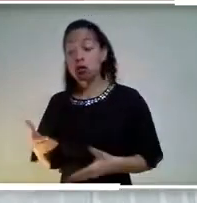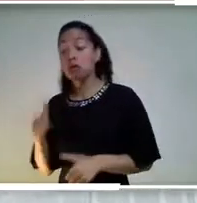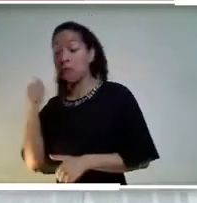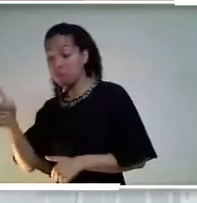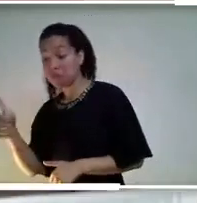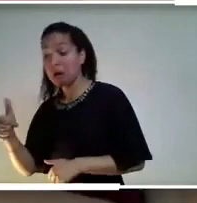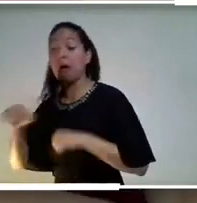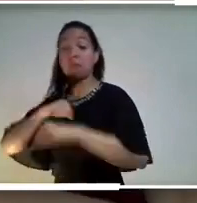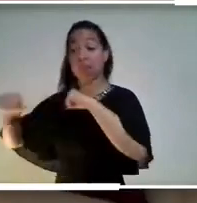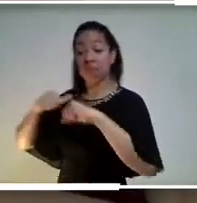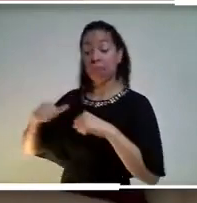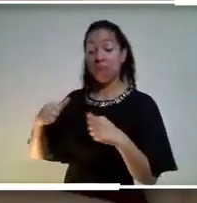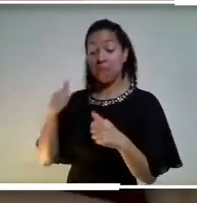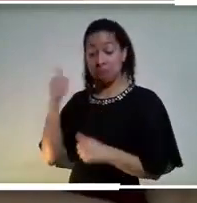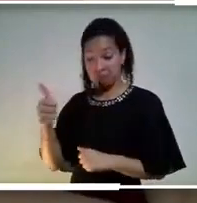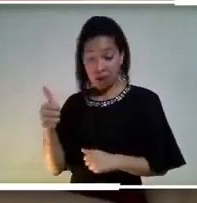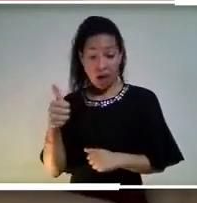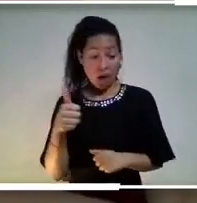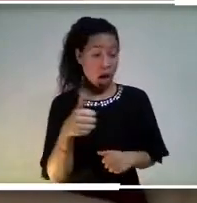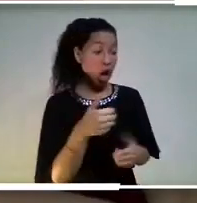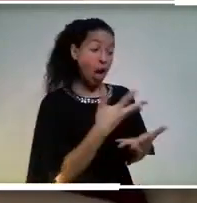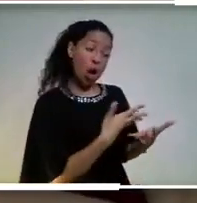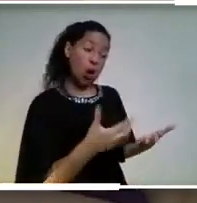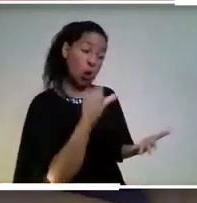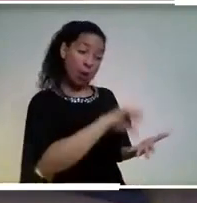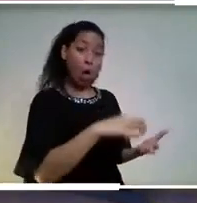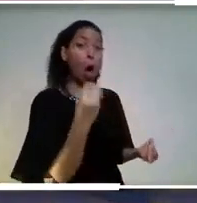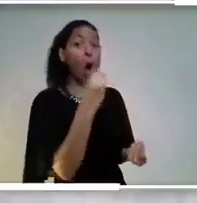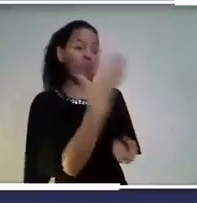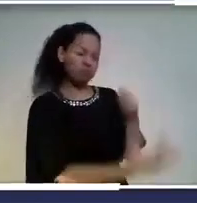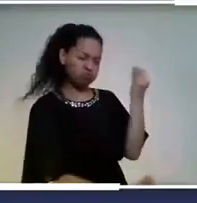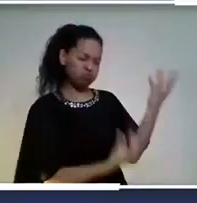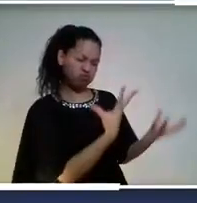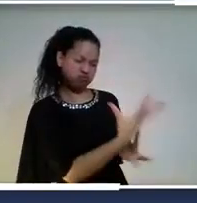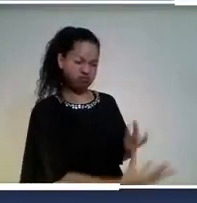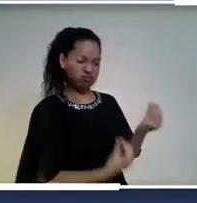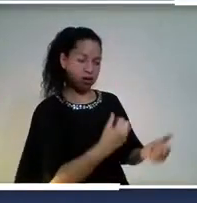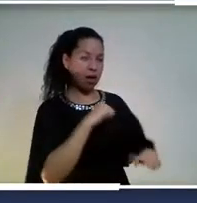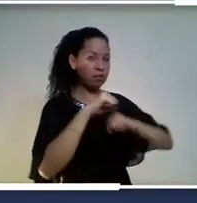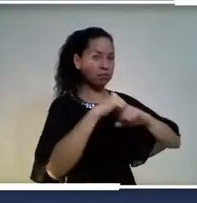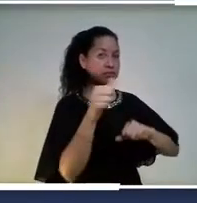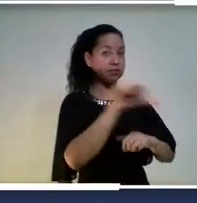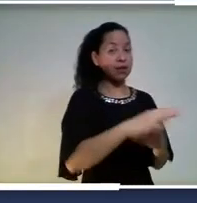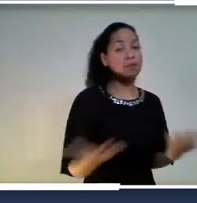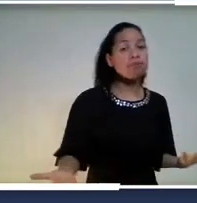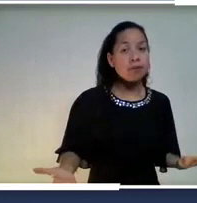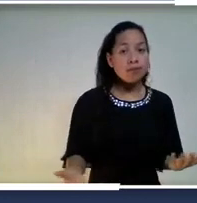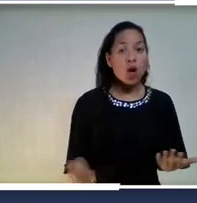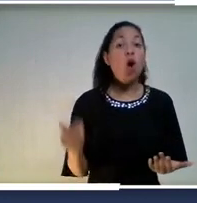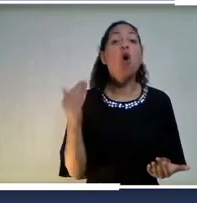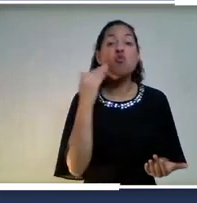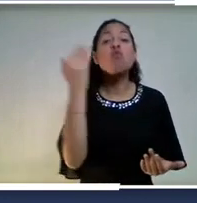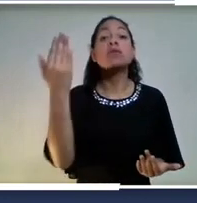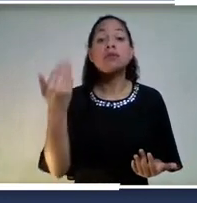recompensa o el castigo y jesús lo dice jesús siempre dice la verdad aquí está san mateo 16 27